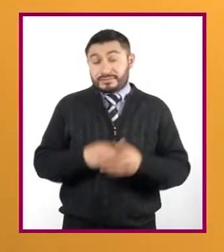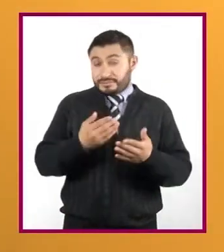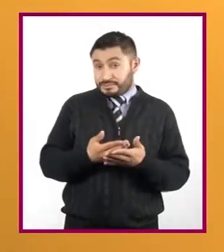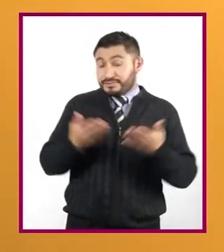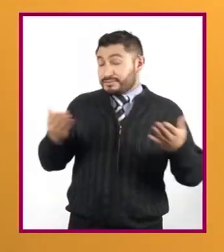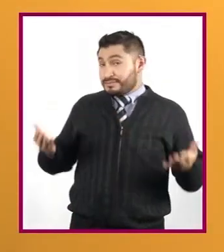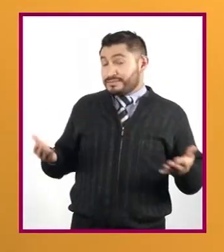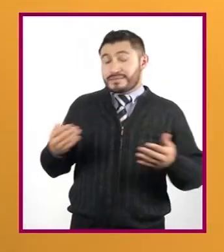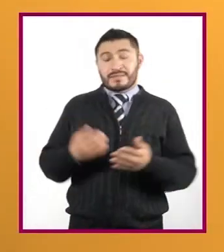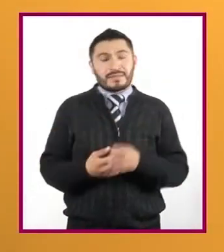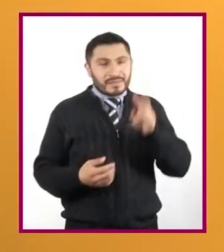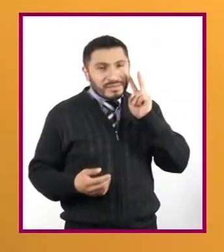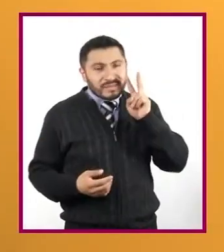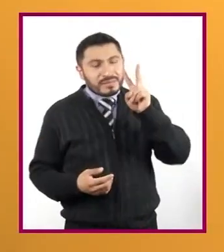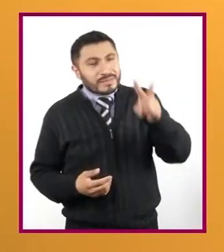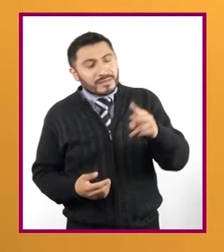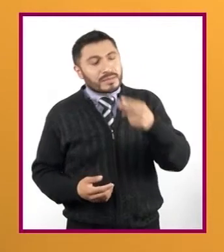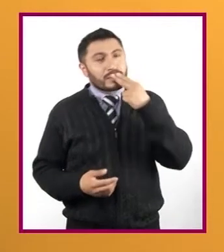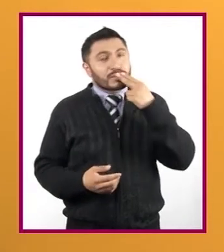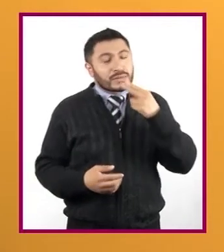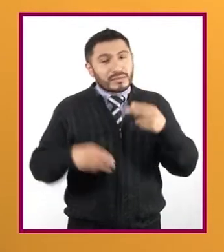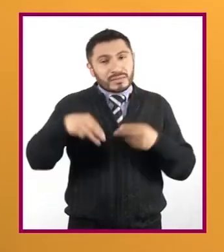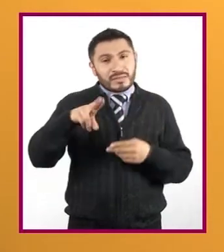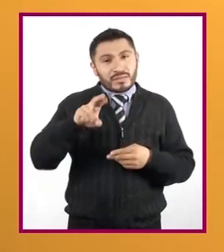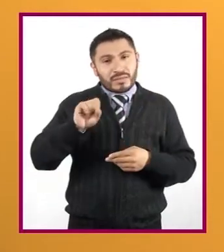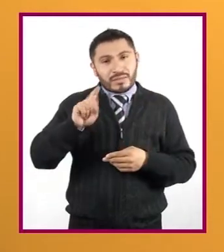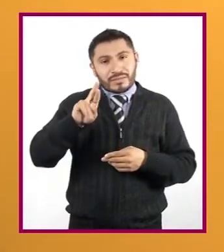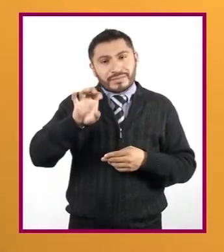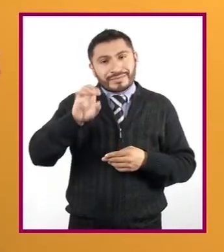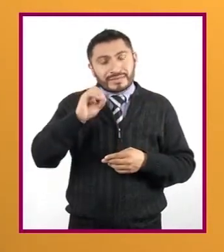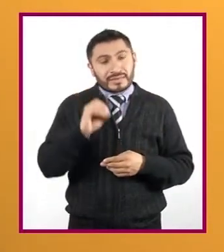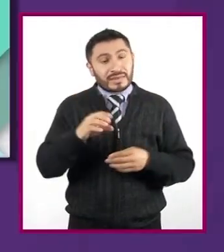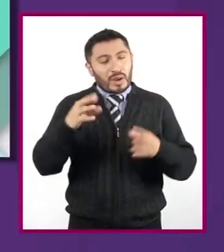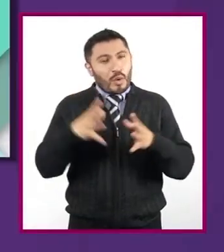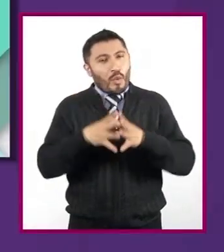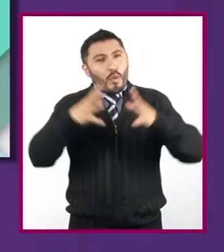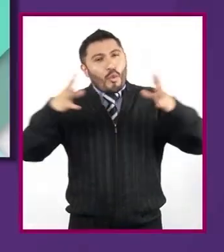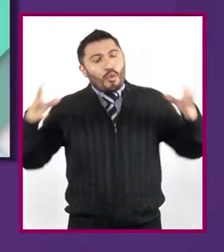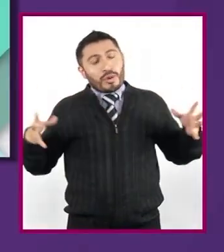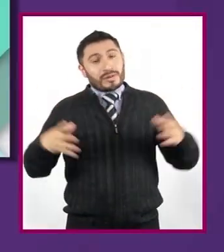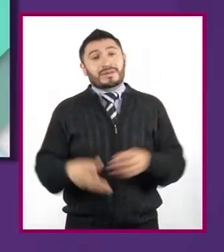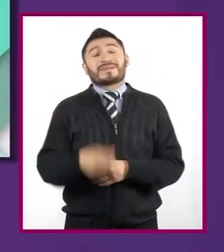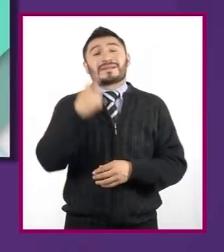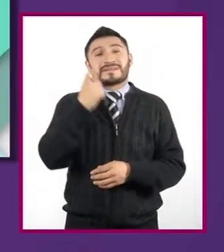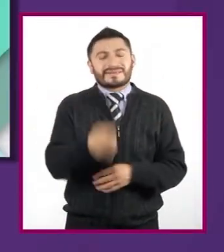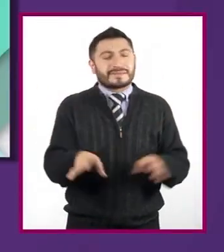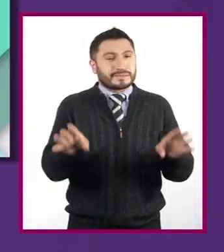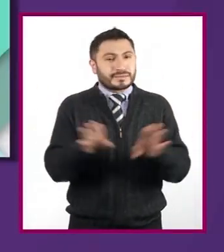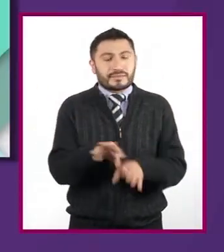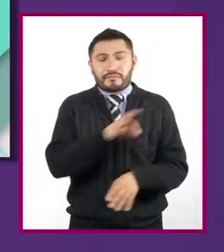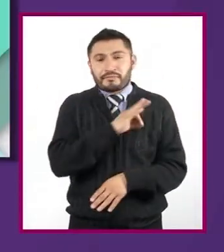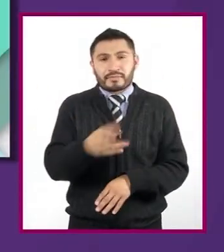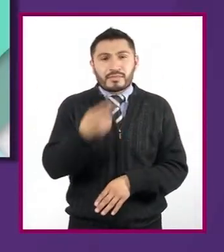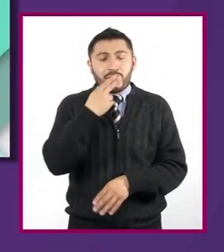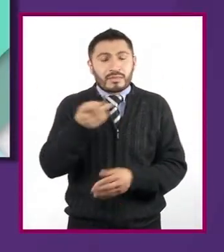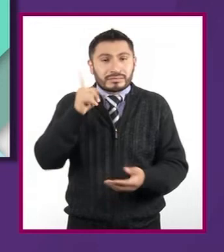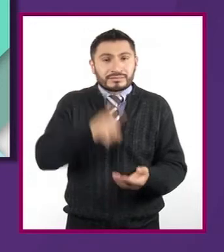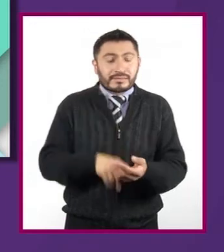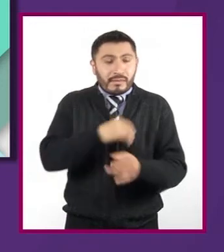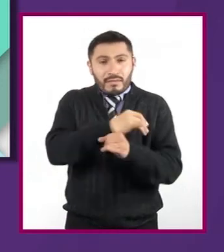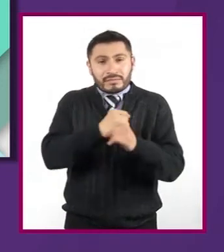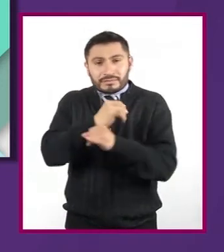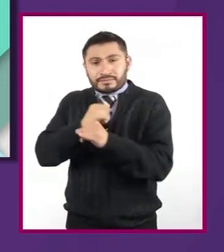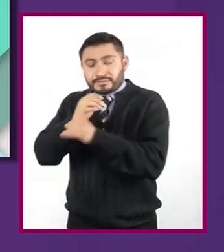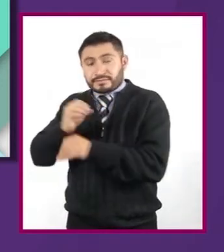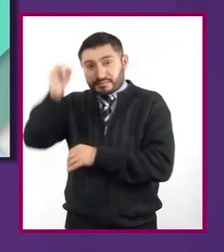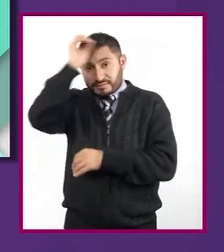Ahora, veamos la aplicación del muestreo, que es muy amplia, ya que se puede emplear en encuestas de opinión de